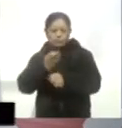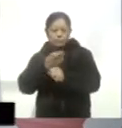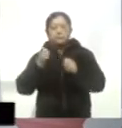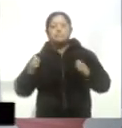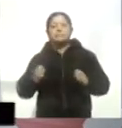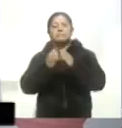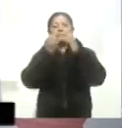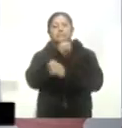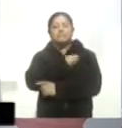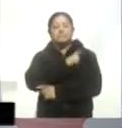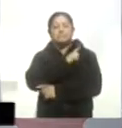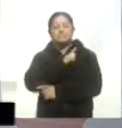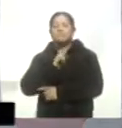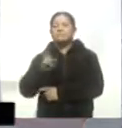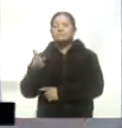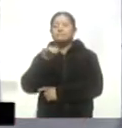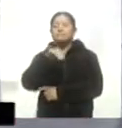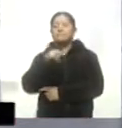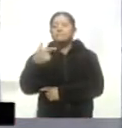nota de Marian Gómez.